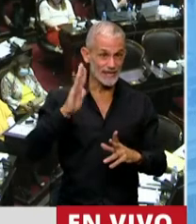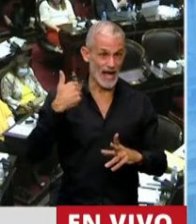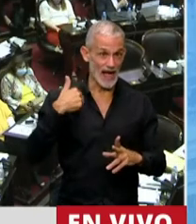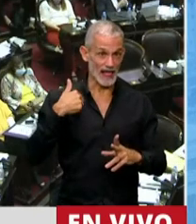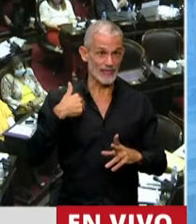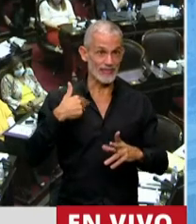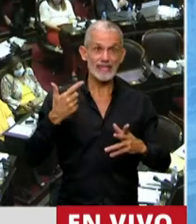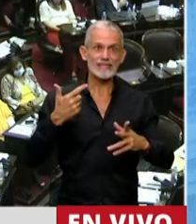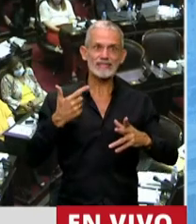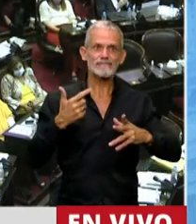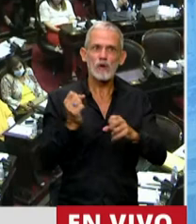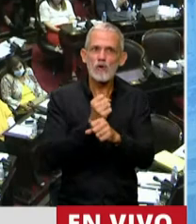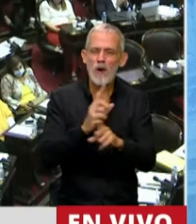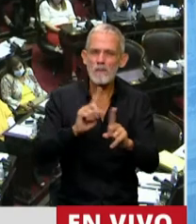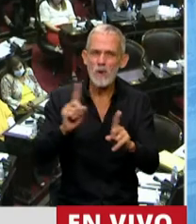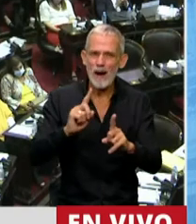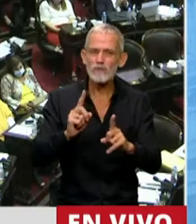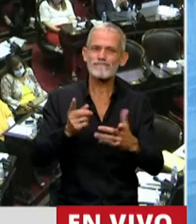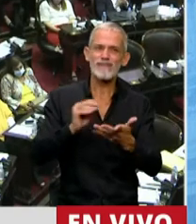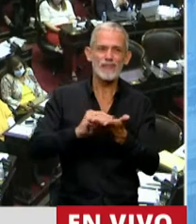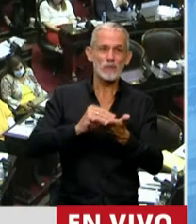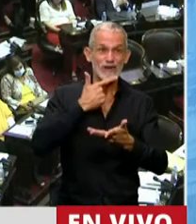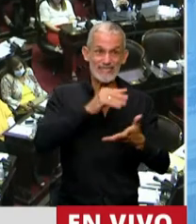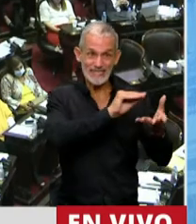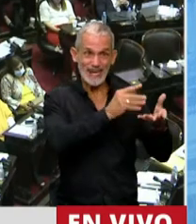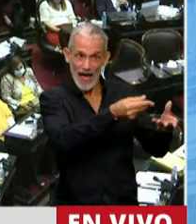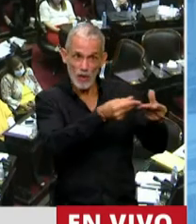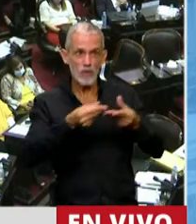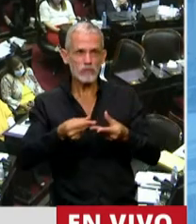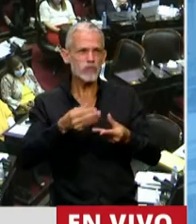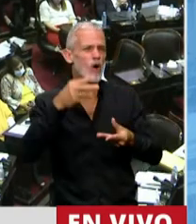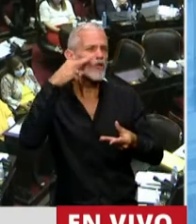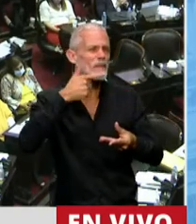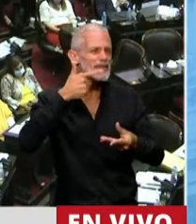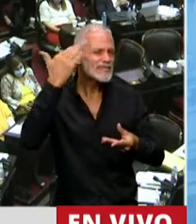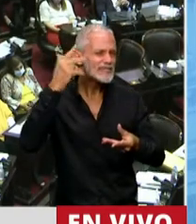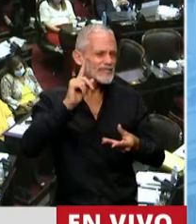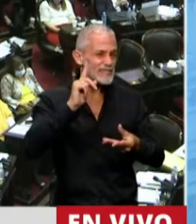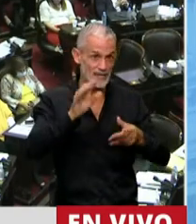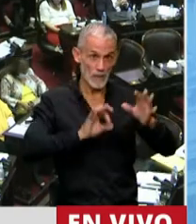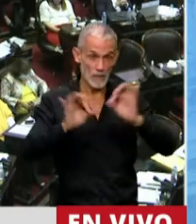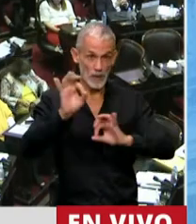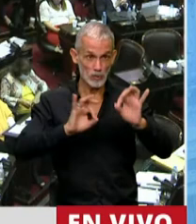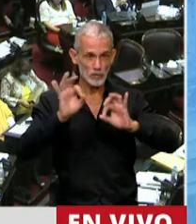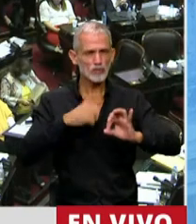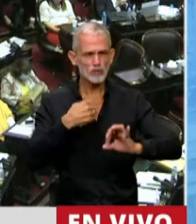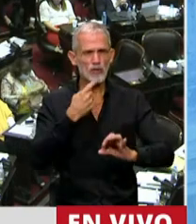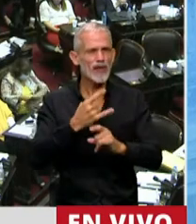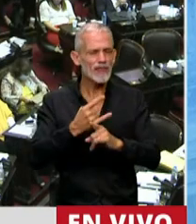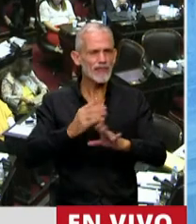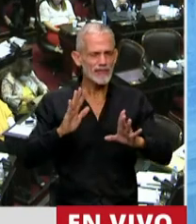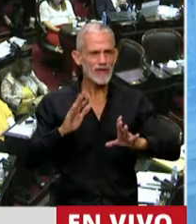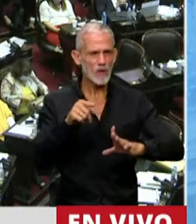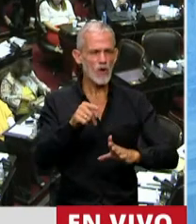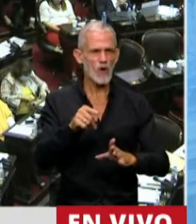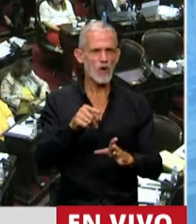privamos de estudiar y aprobar la media sanción que vino del Senado en un proyecto que, como yo siempre digo, cuando viene del